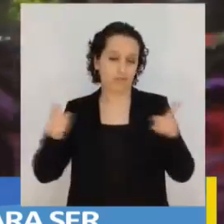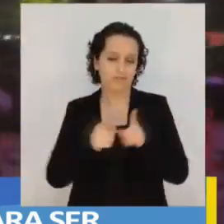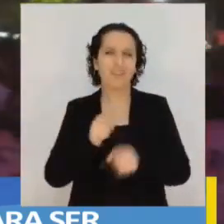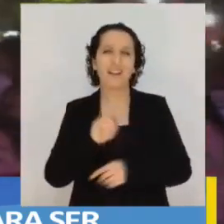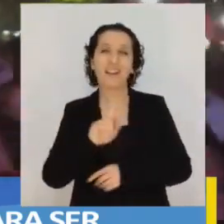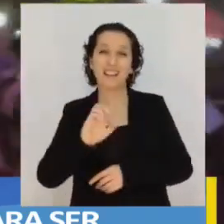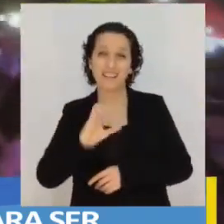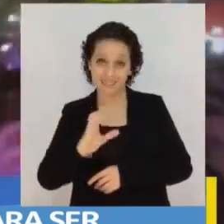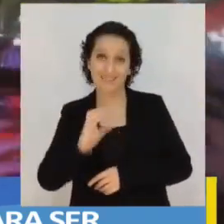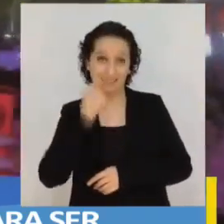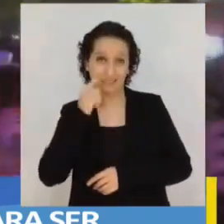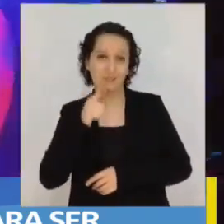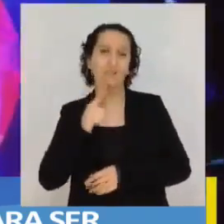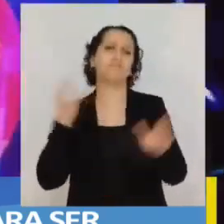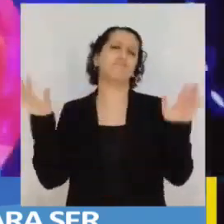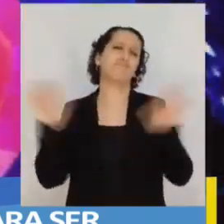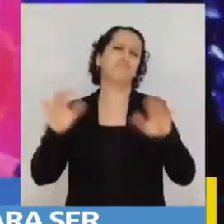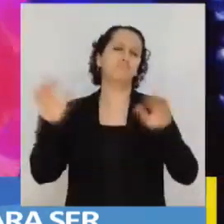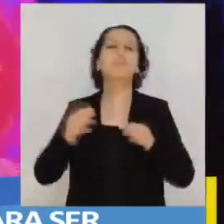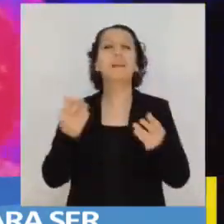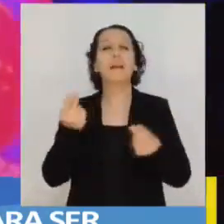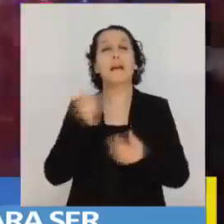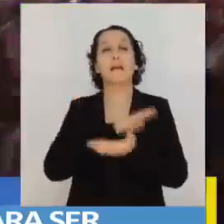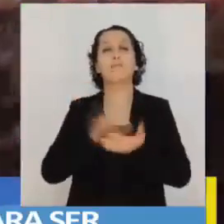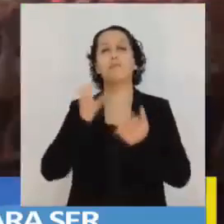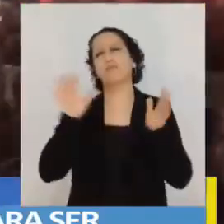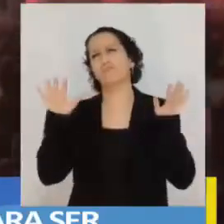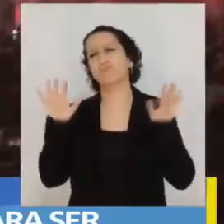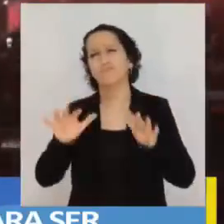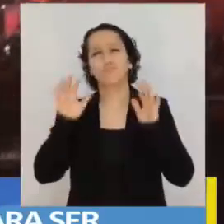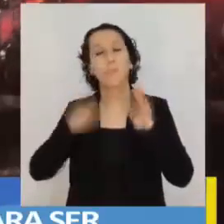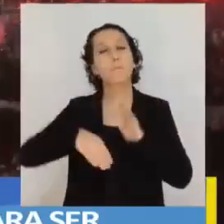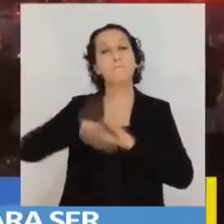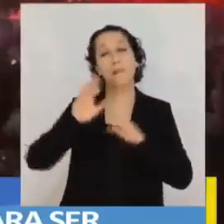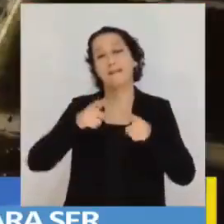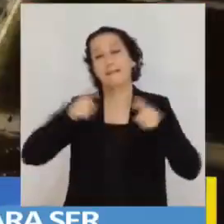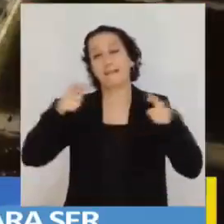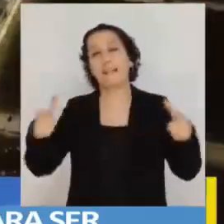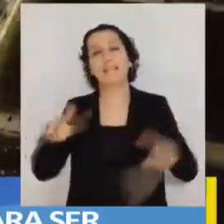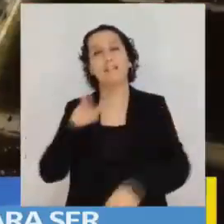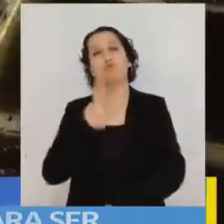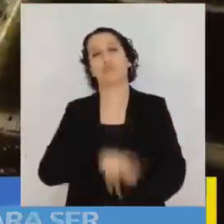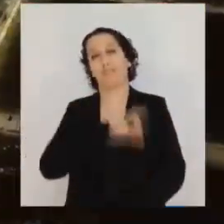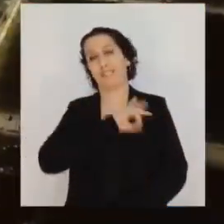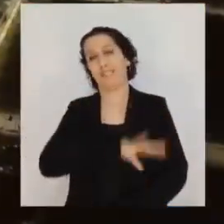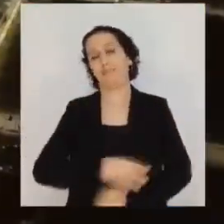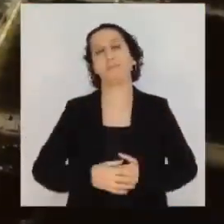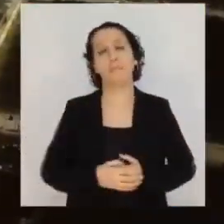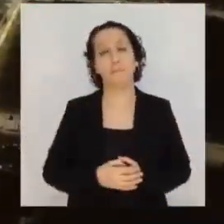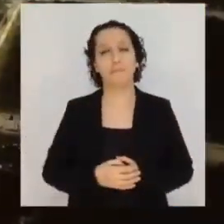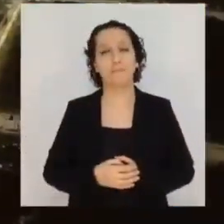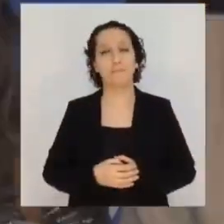ya se ha posesionado como el festival gratuito más grande del sur de Chile. A mí